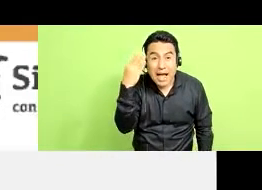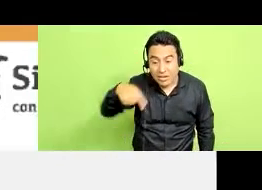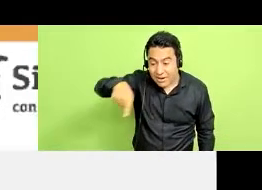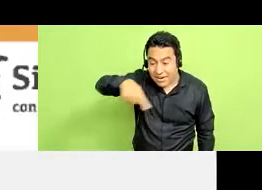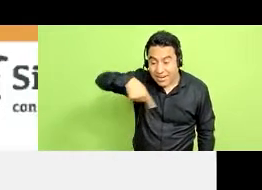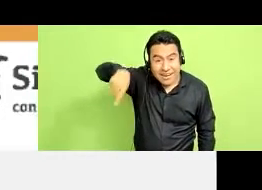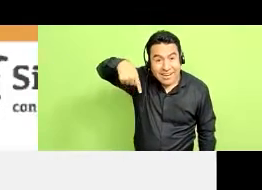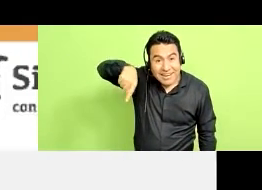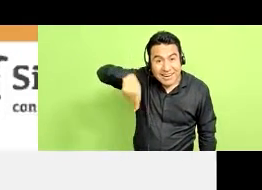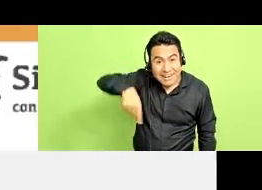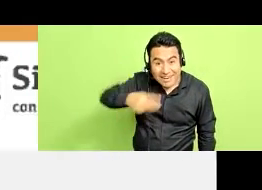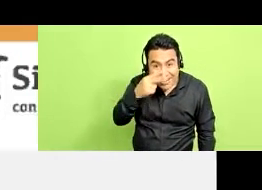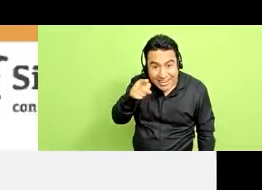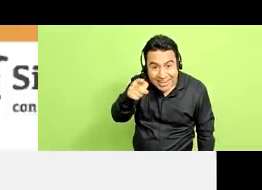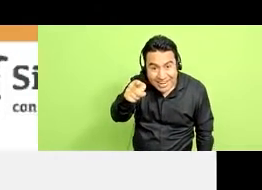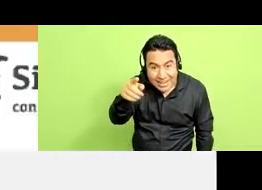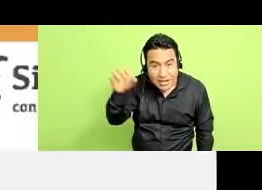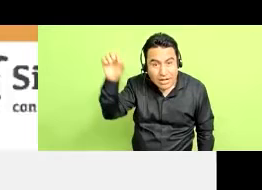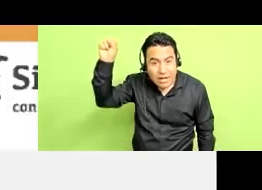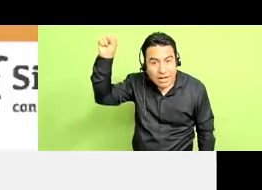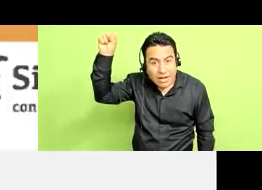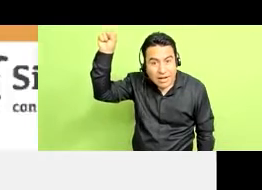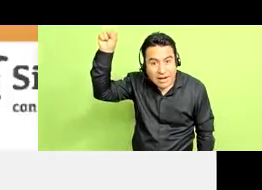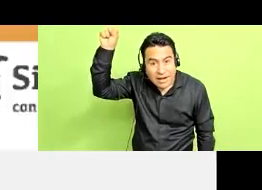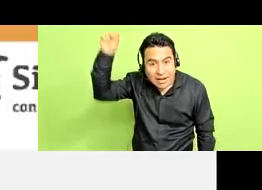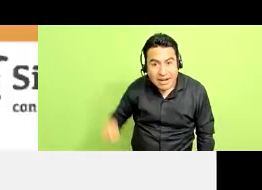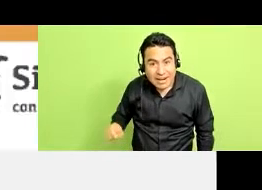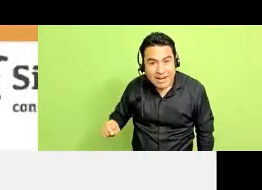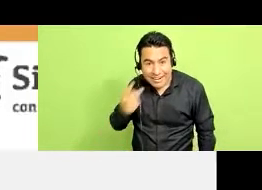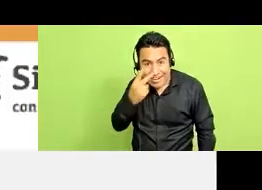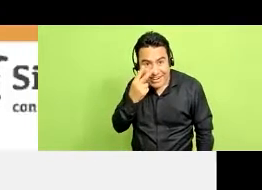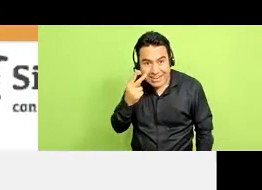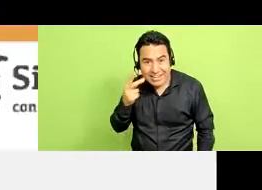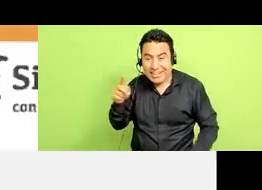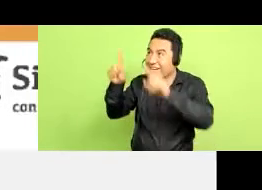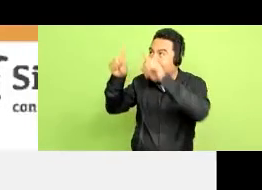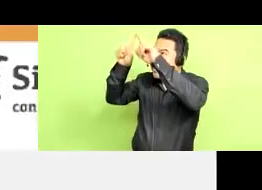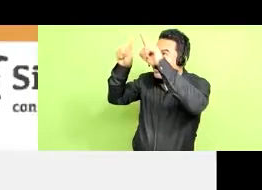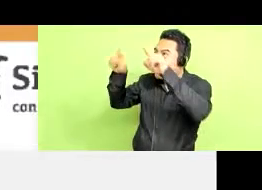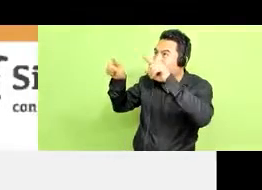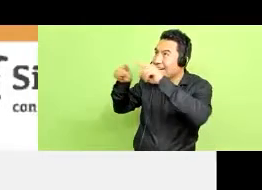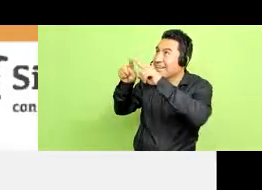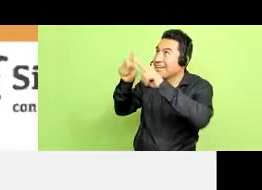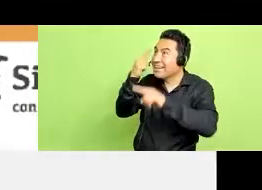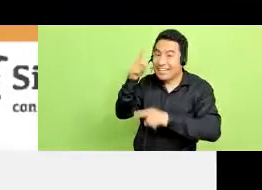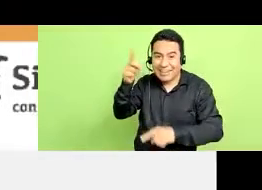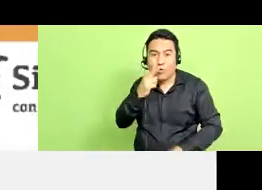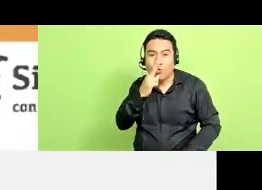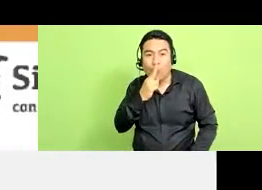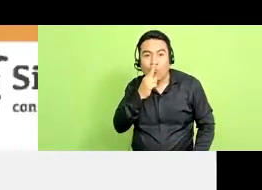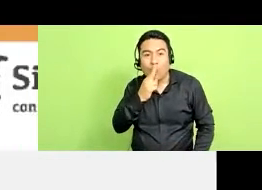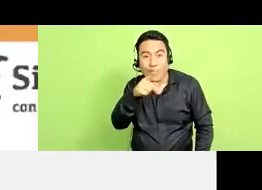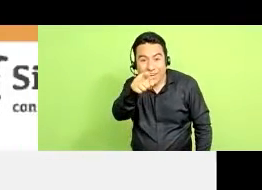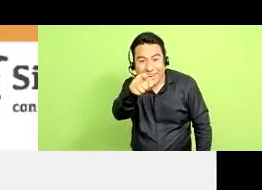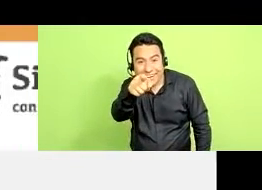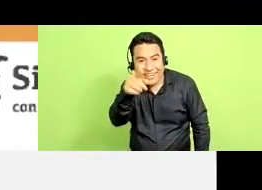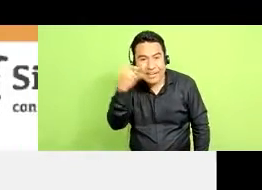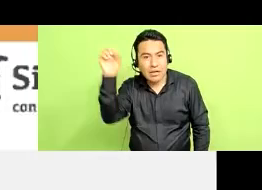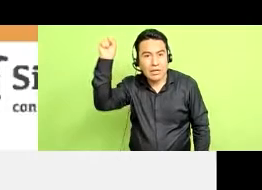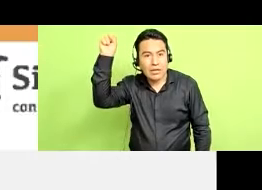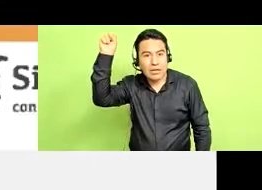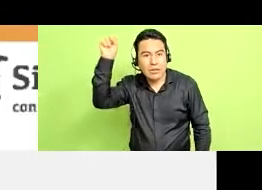que les va a permitir a las personas con discapacidad accionarlo en el caso que usted alguna accidente que sea una